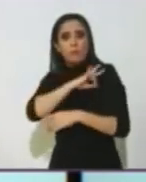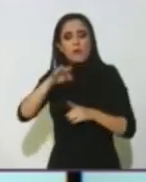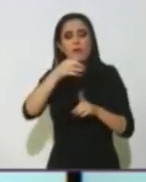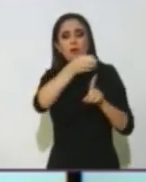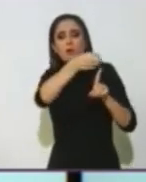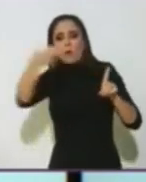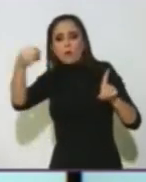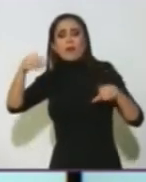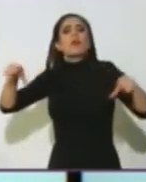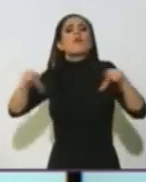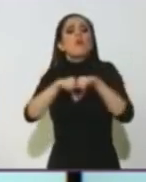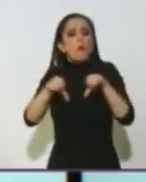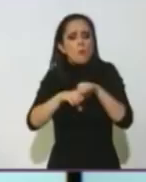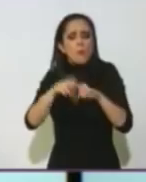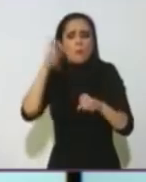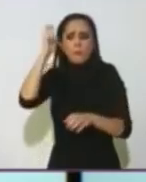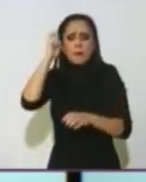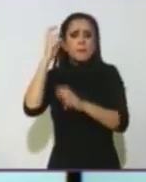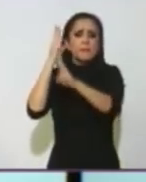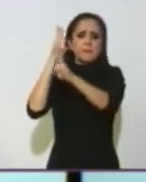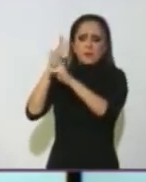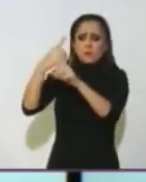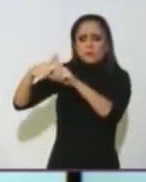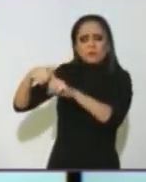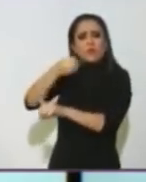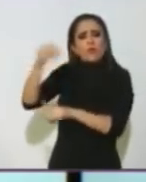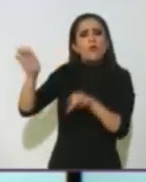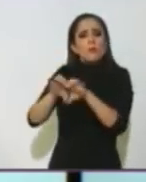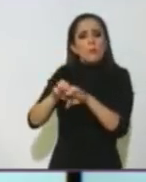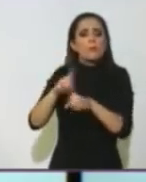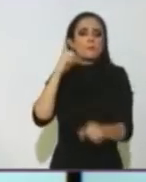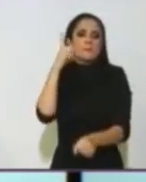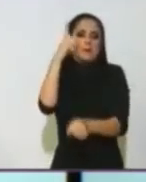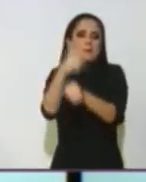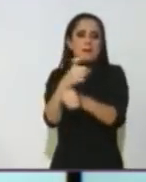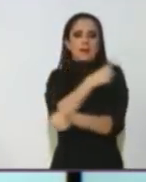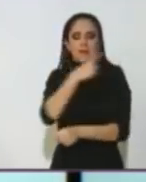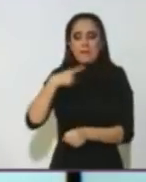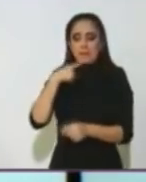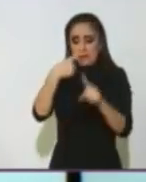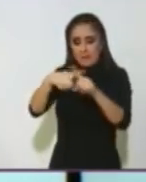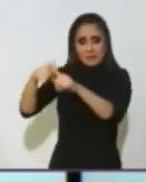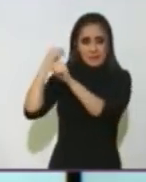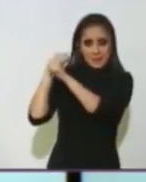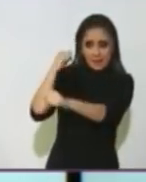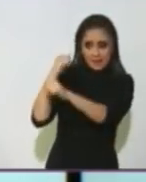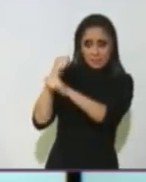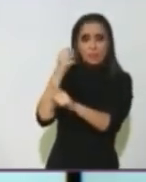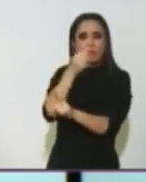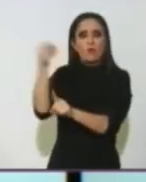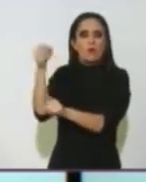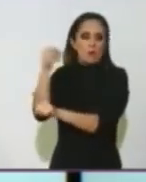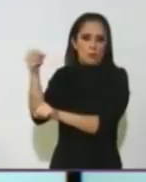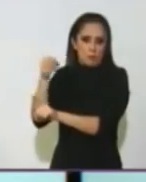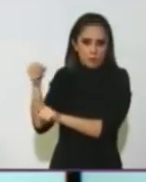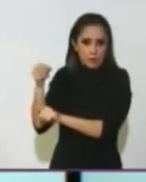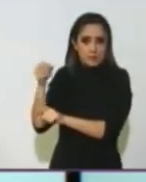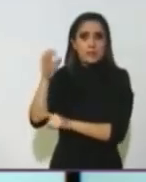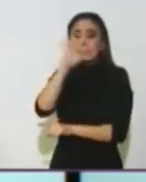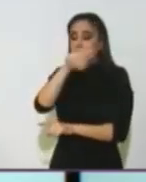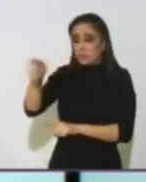el transporte poniendo en orden a los transportistas si no se quieren poner en orden